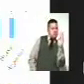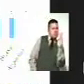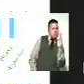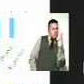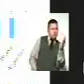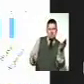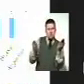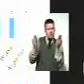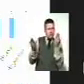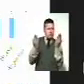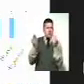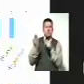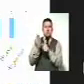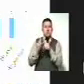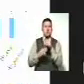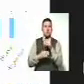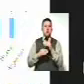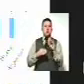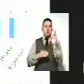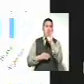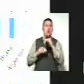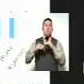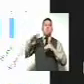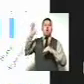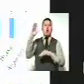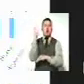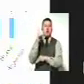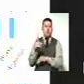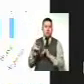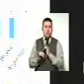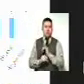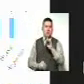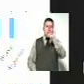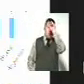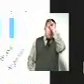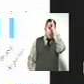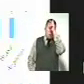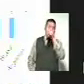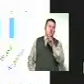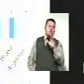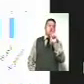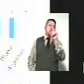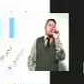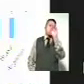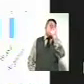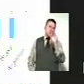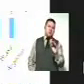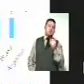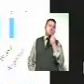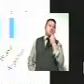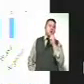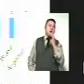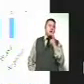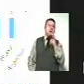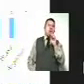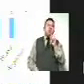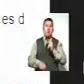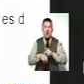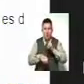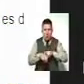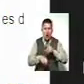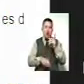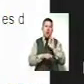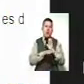nos comparamos tanto, incluso por encima del porcentaje de desnutrición de Perú. Estamos en el 11%, al lado de Ecuador y Paraguay, siguiente.